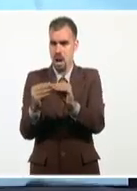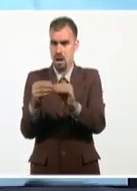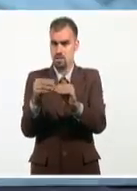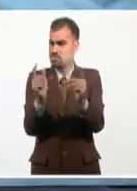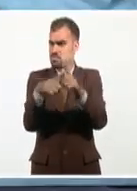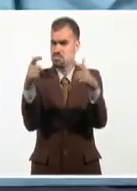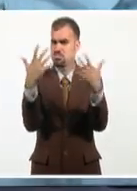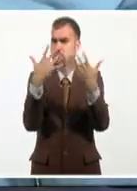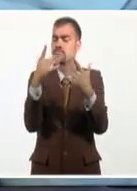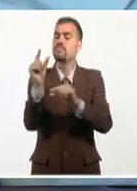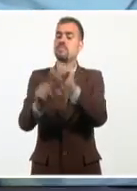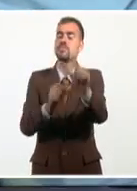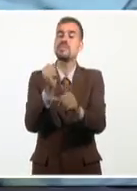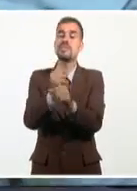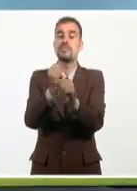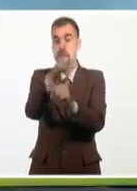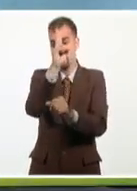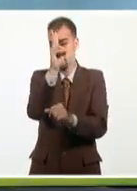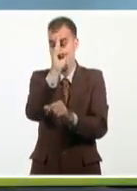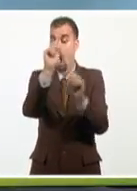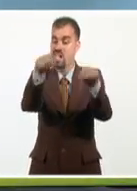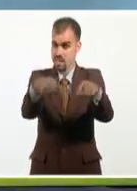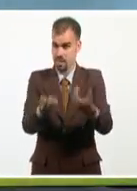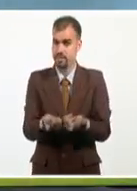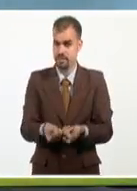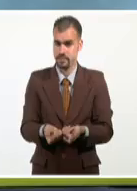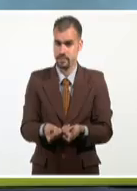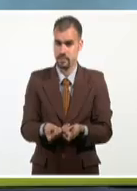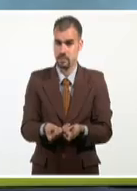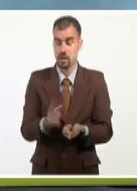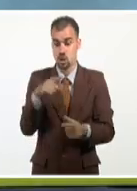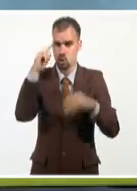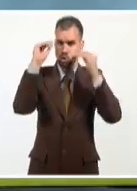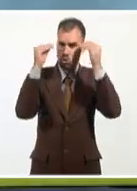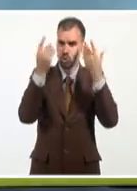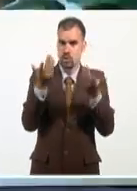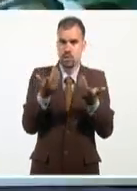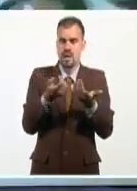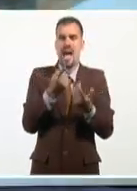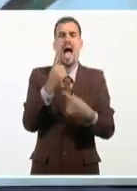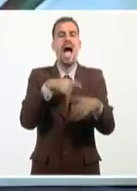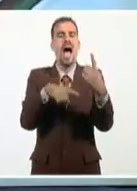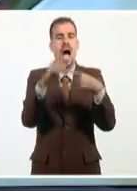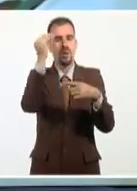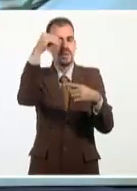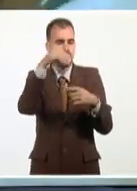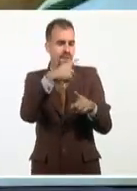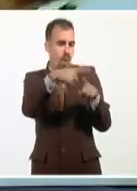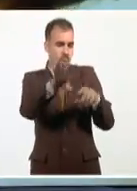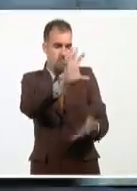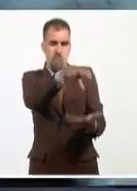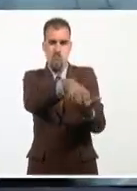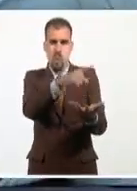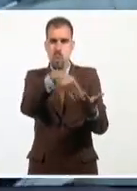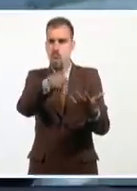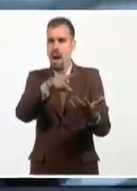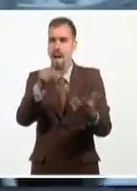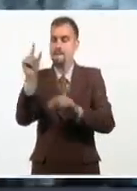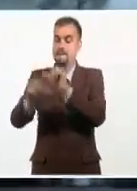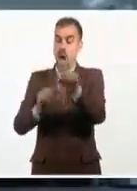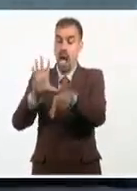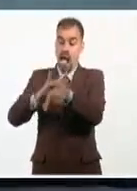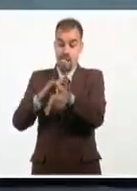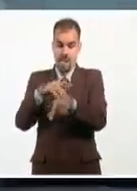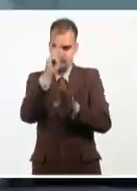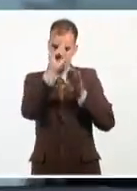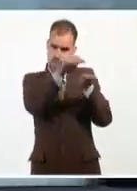roja. Y es también muy preocupante que los contagios se produzcan en algunos casos en los propios centros de aislamiento, desde donde han